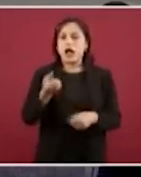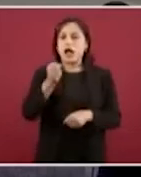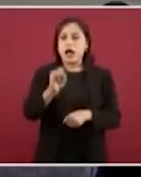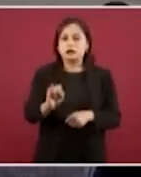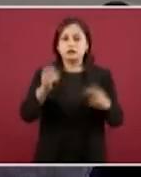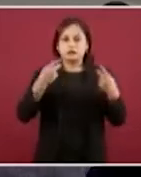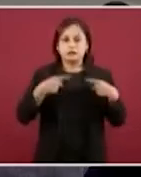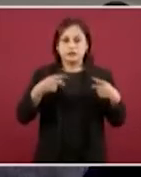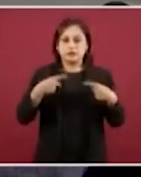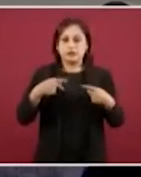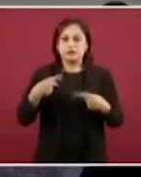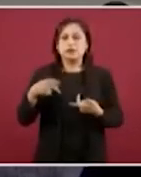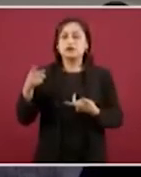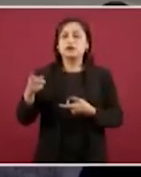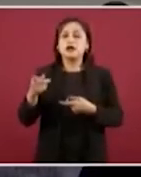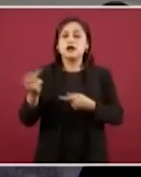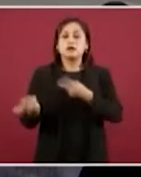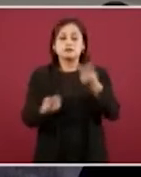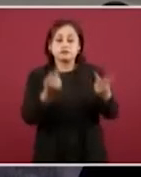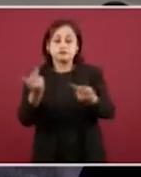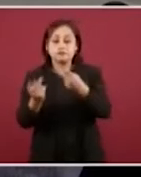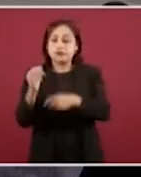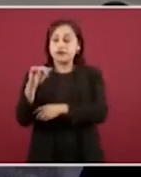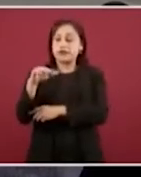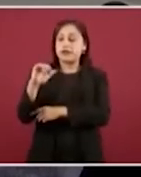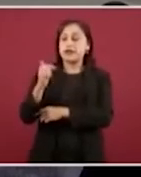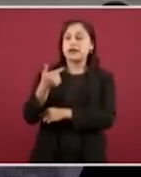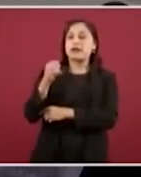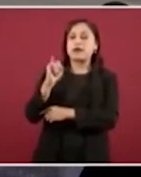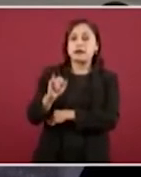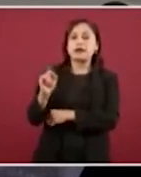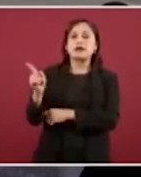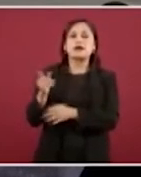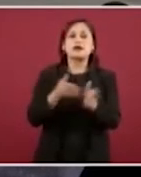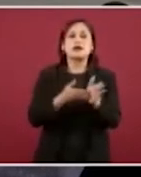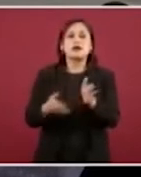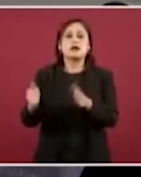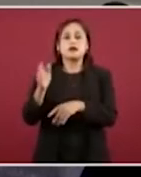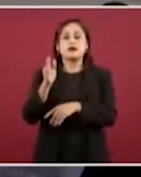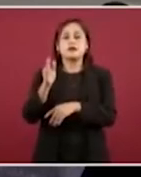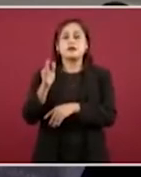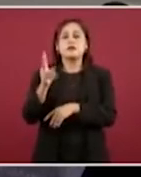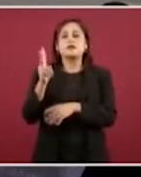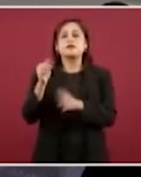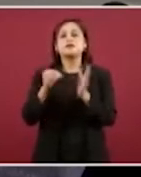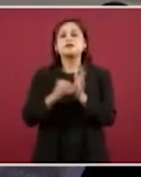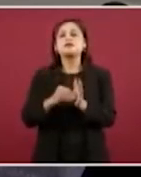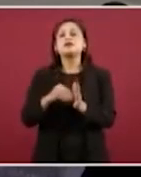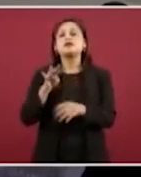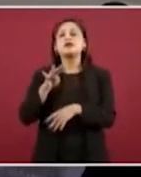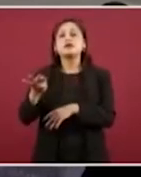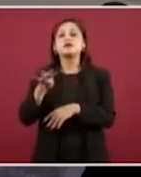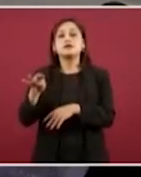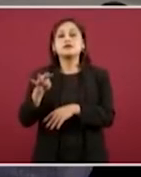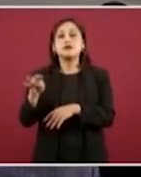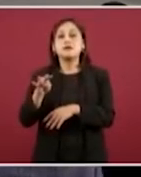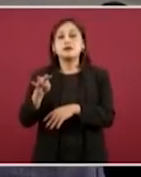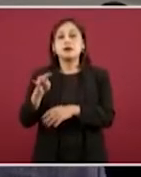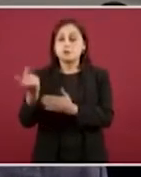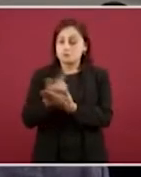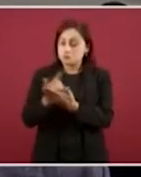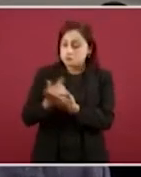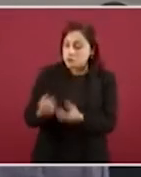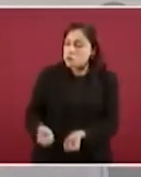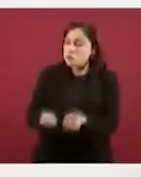según la encuesta nacional de ocupación y empleo del inegi al tercer trimestre del 2019 existen